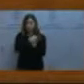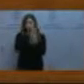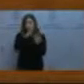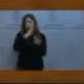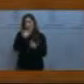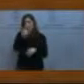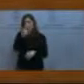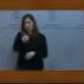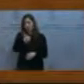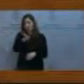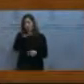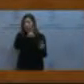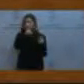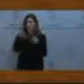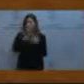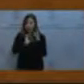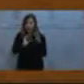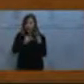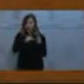sabemos nada.